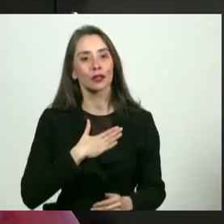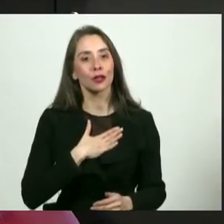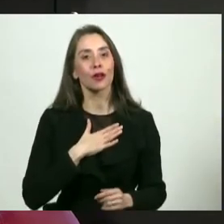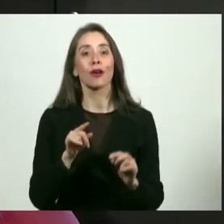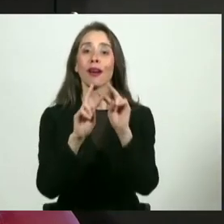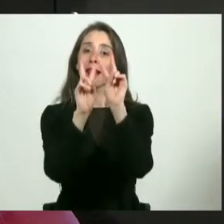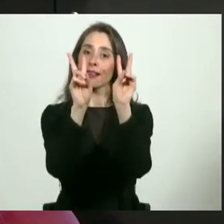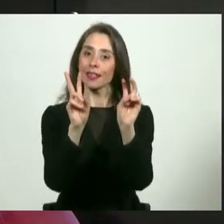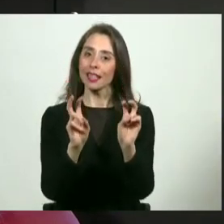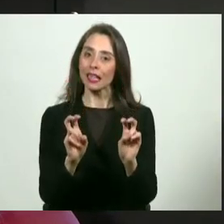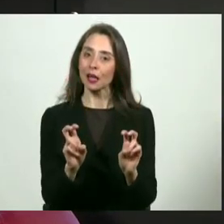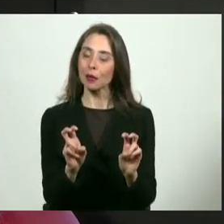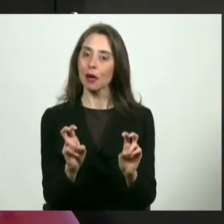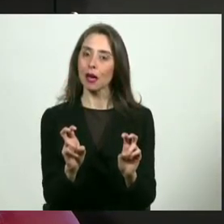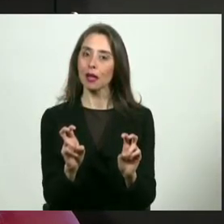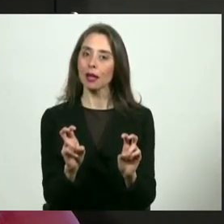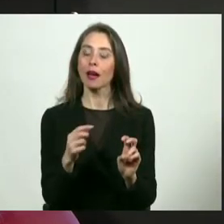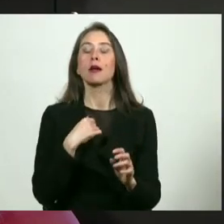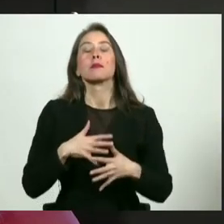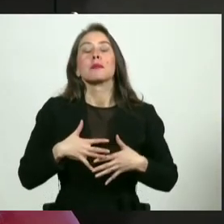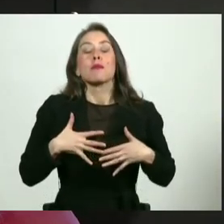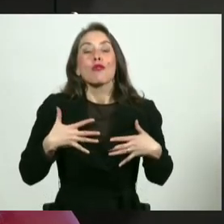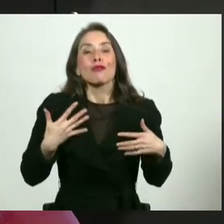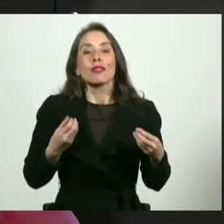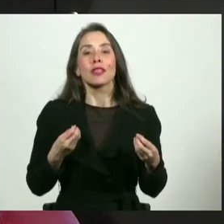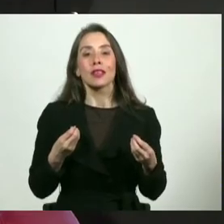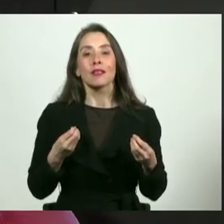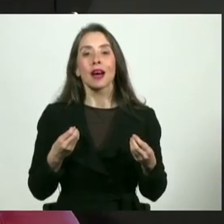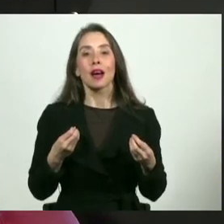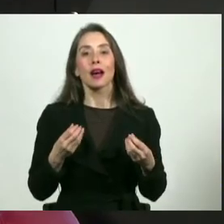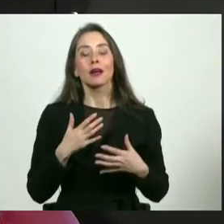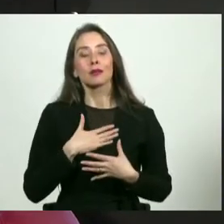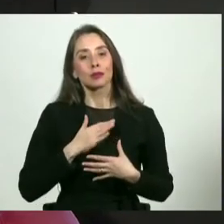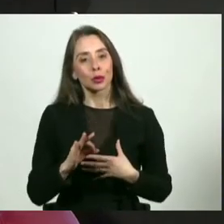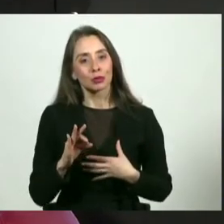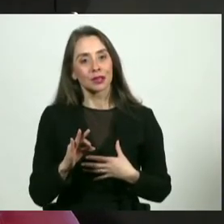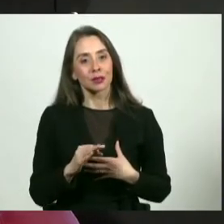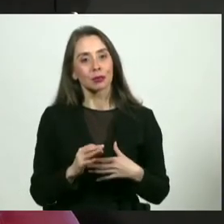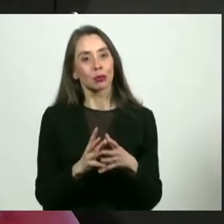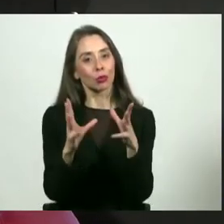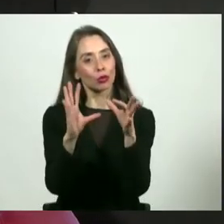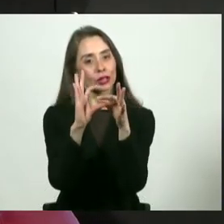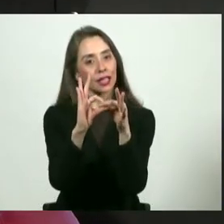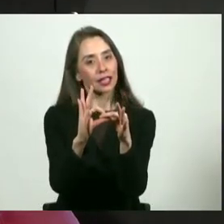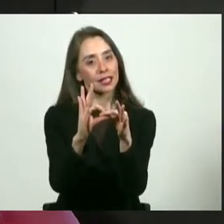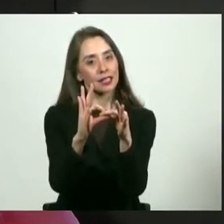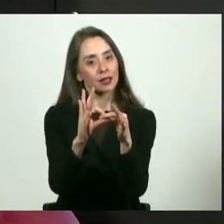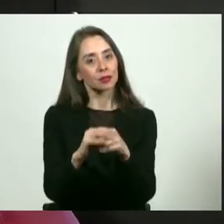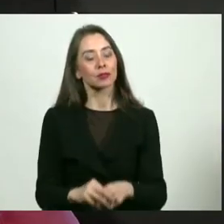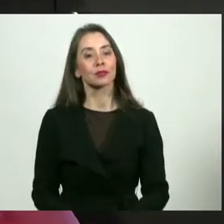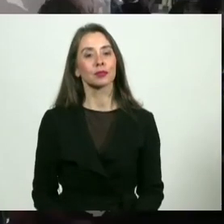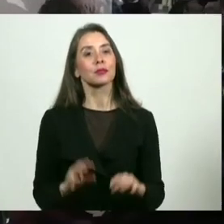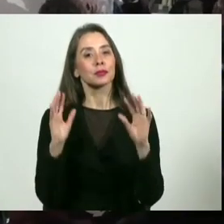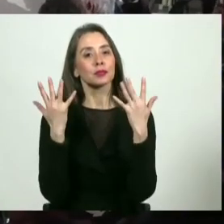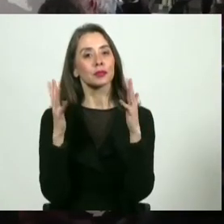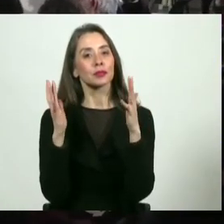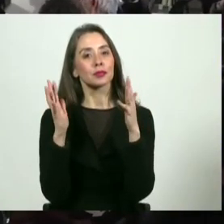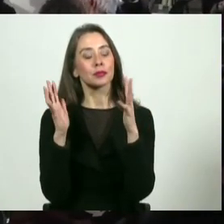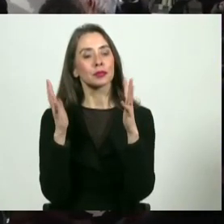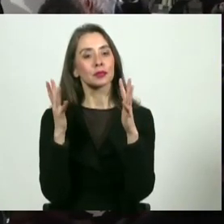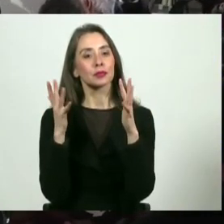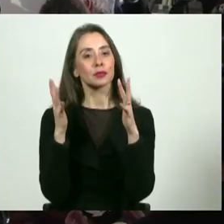Nuestros agradecimientos sobre todo a quienes nos acogen, que tiene una larga y distinguida trayectoria en este camino de Chile